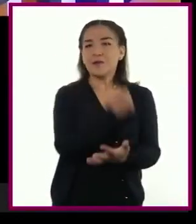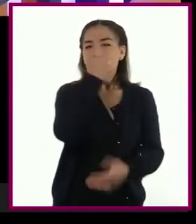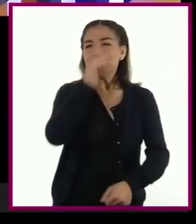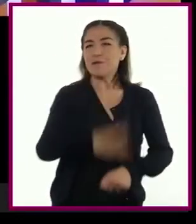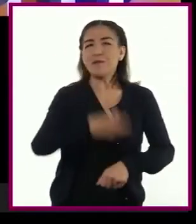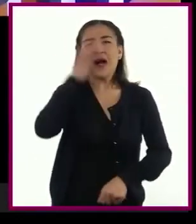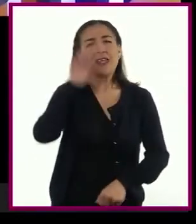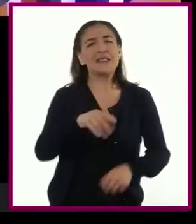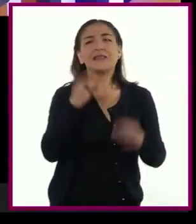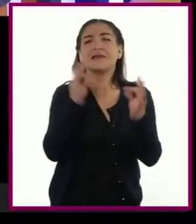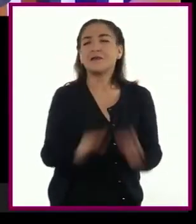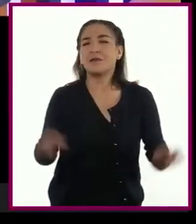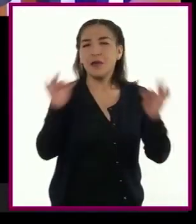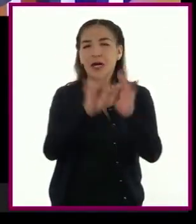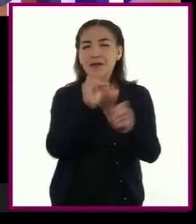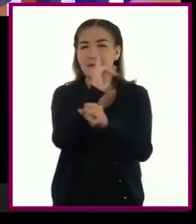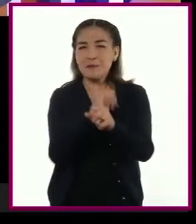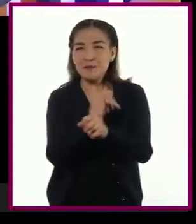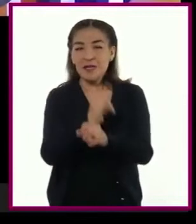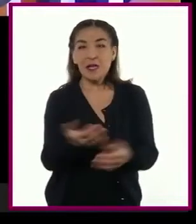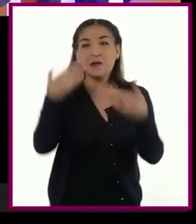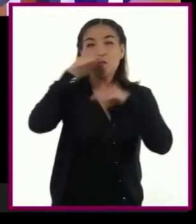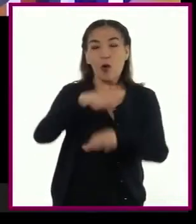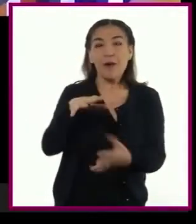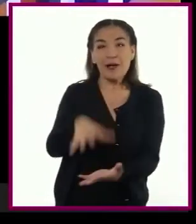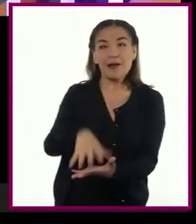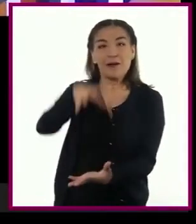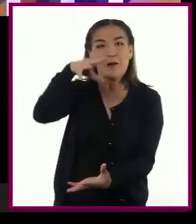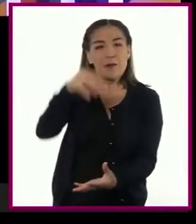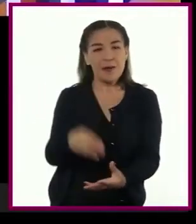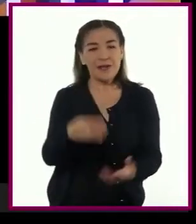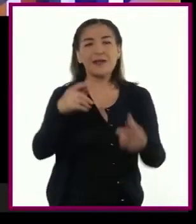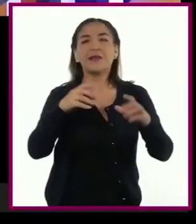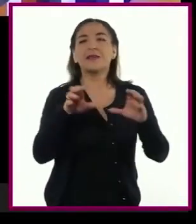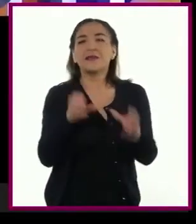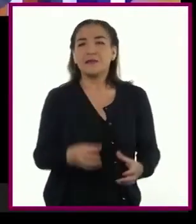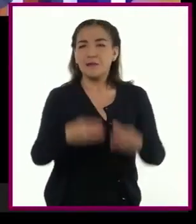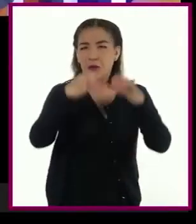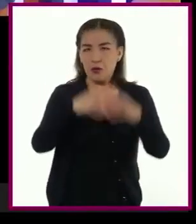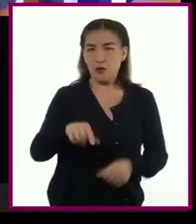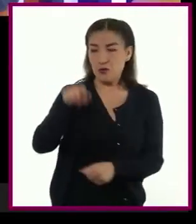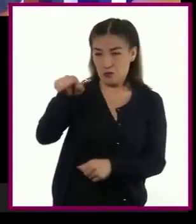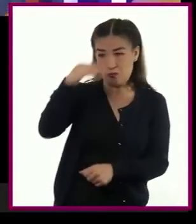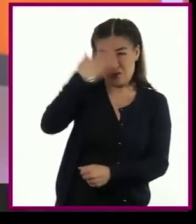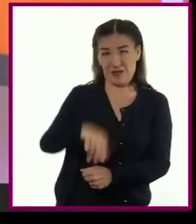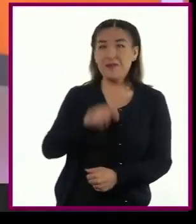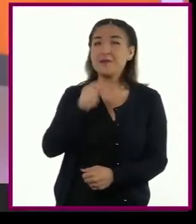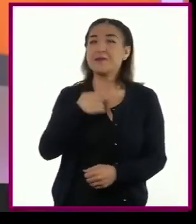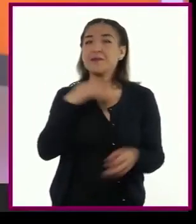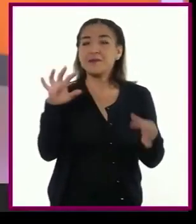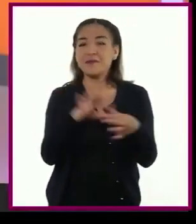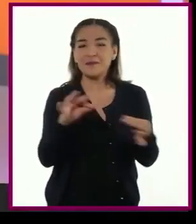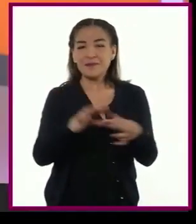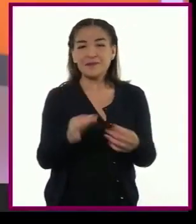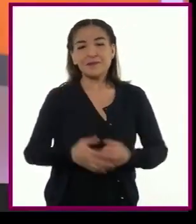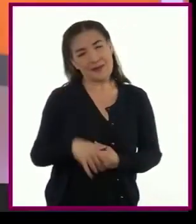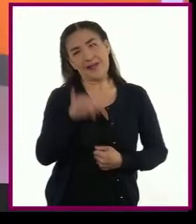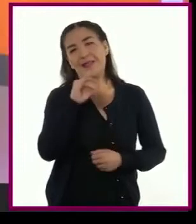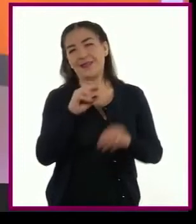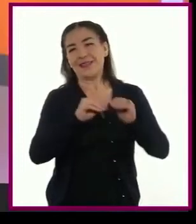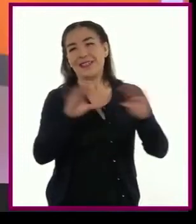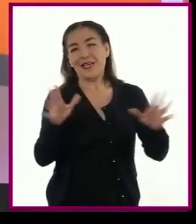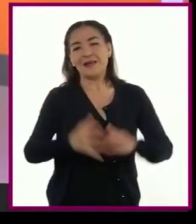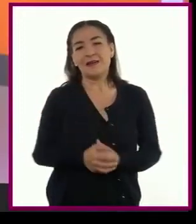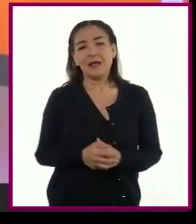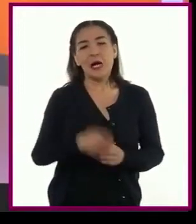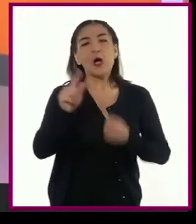más grandes aportaciones a la geometría. ¿Sabe usted a qué me refiero? Sí, por supuesto,